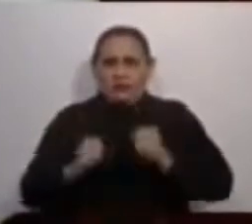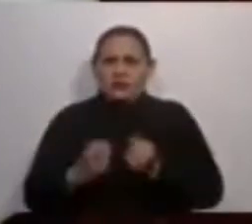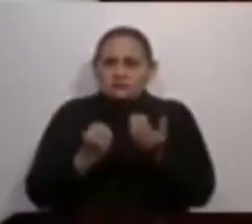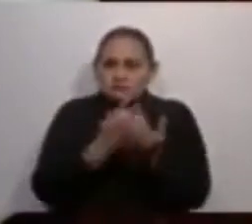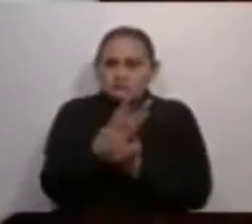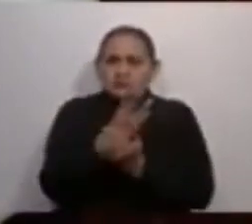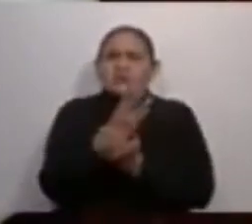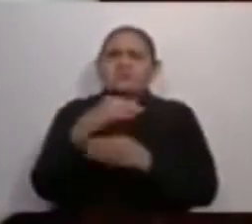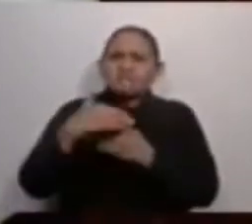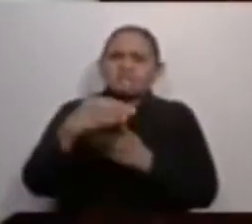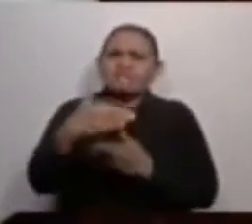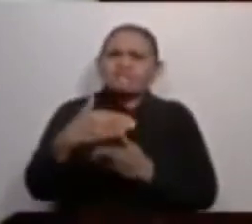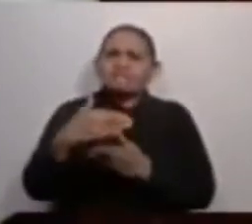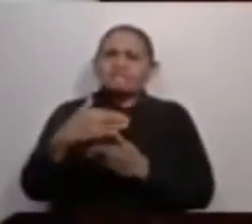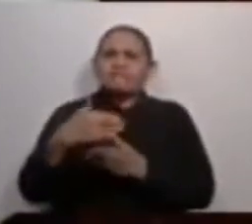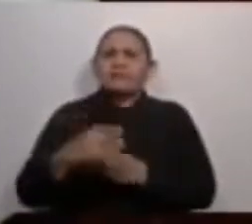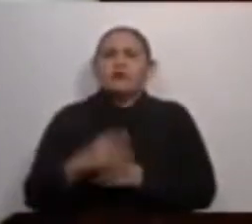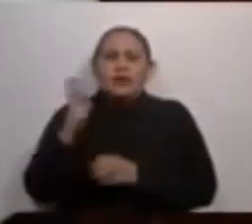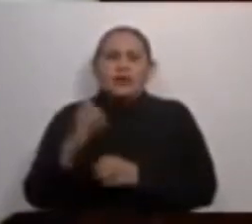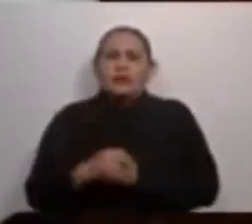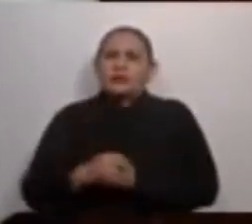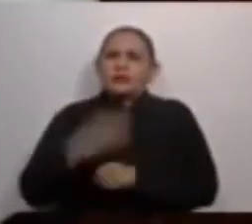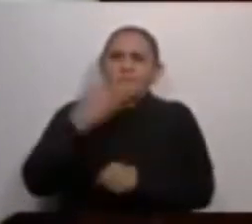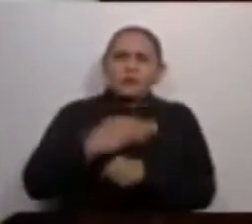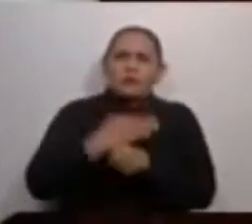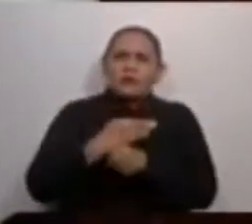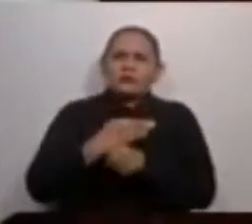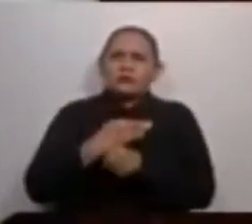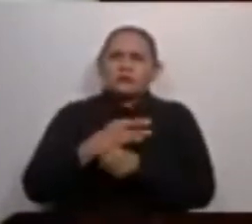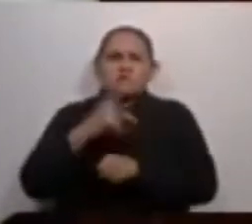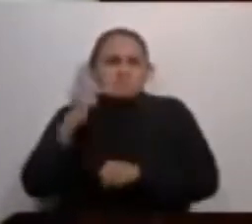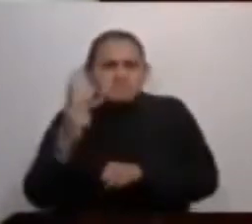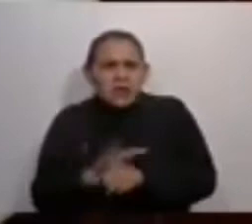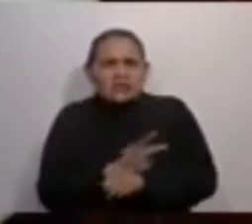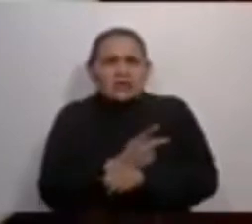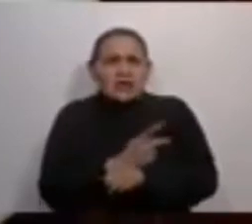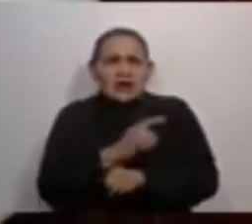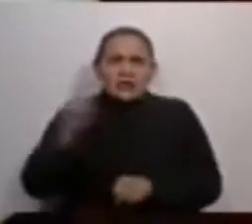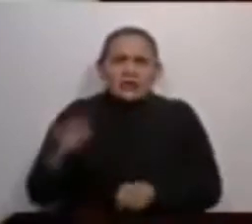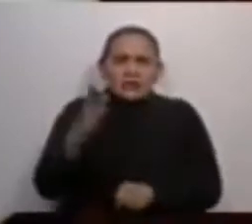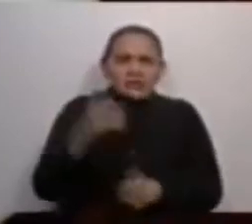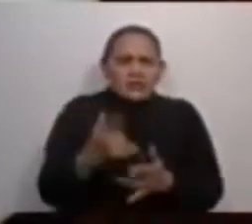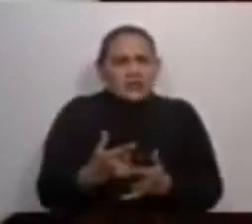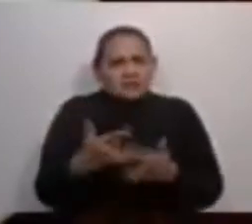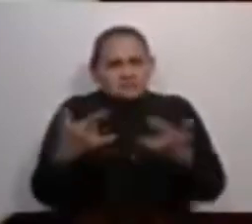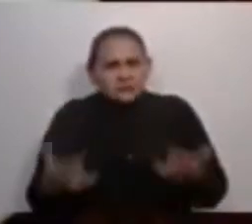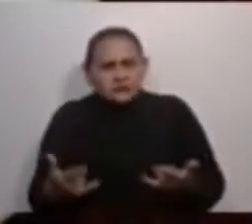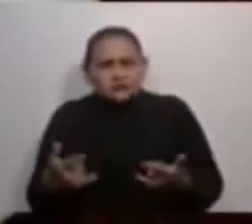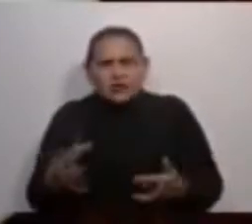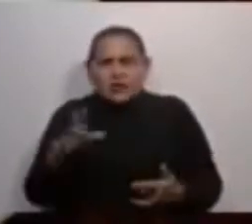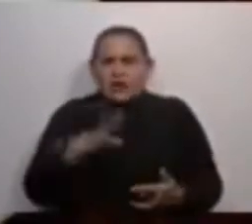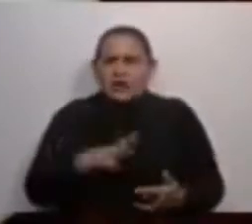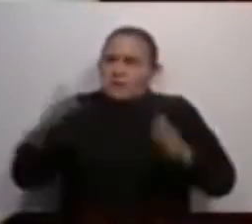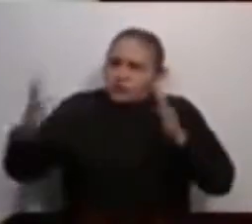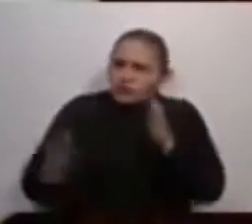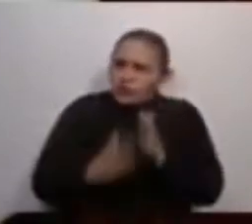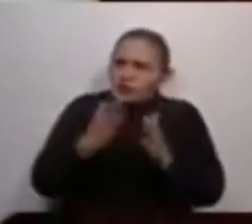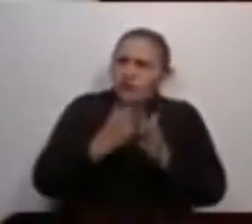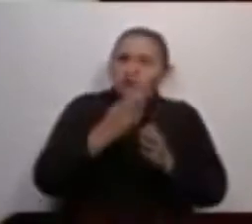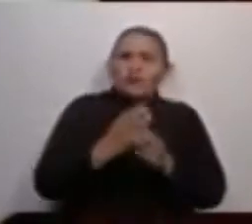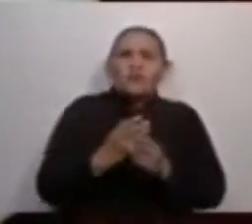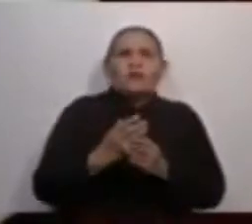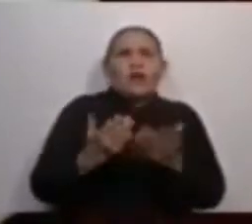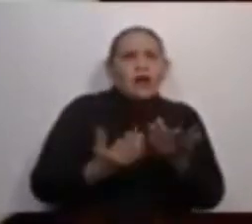adelante. Este periodo amargo pasará y será historia, y además habremos construido una nueva normalidad